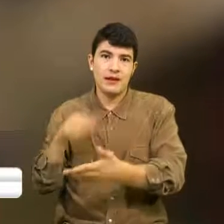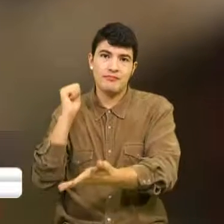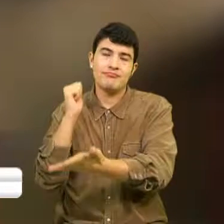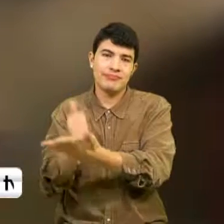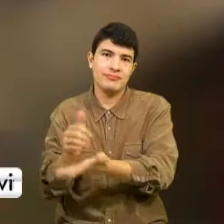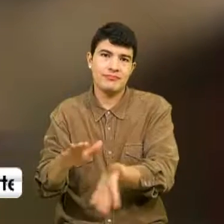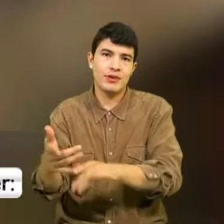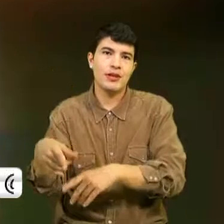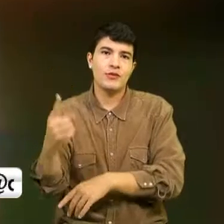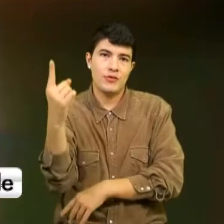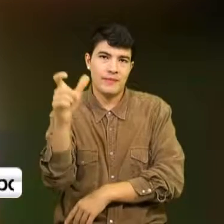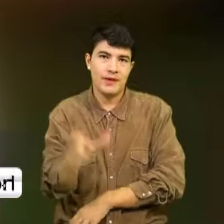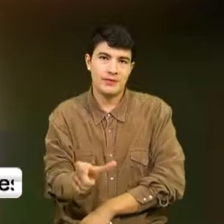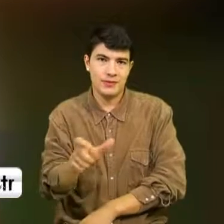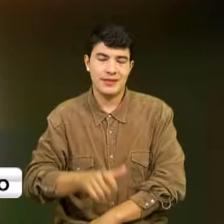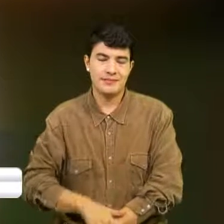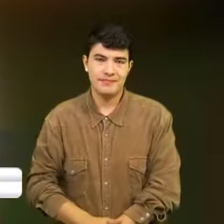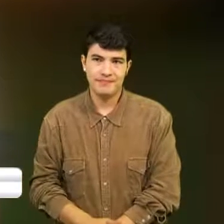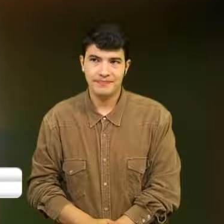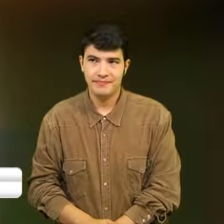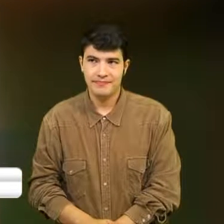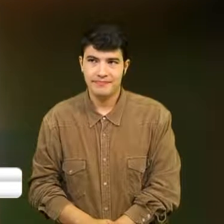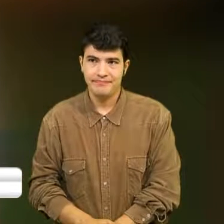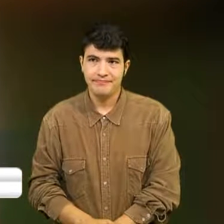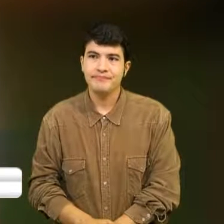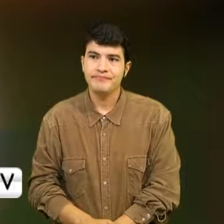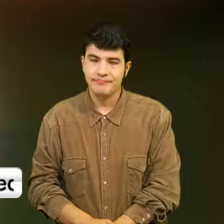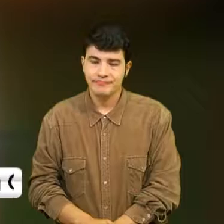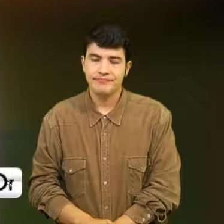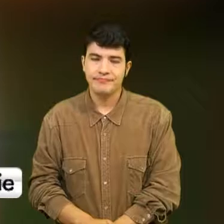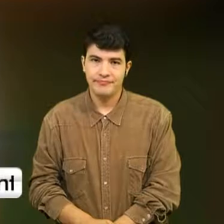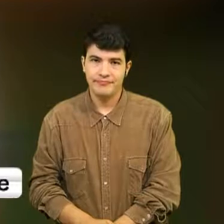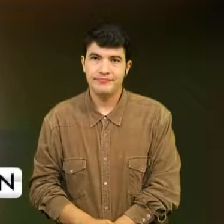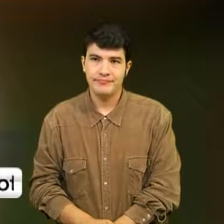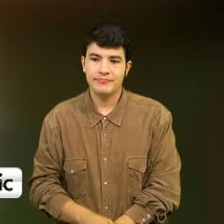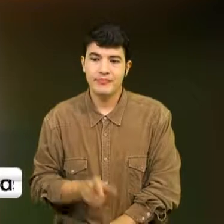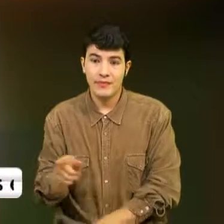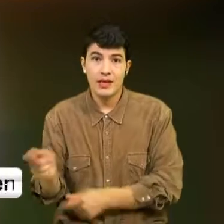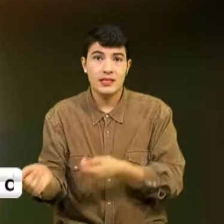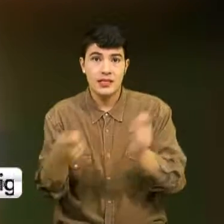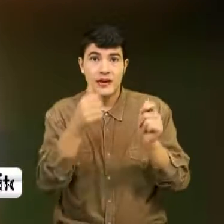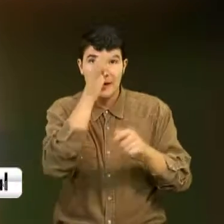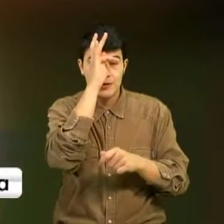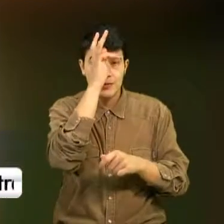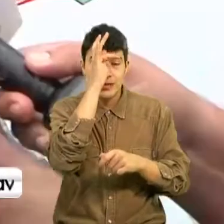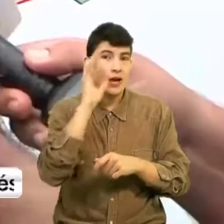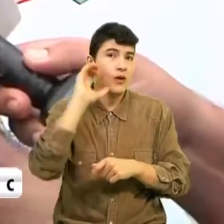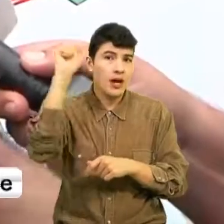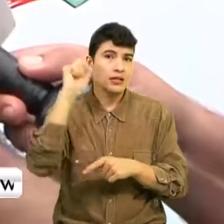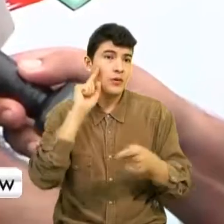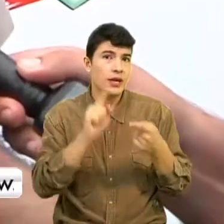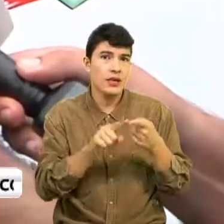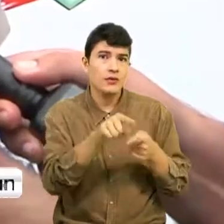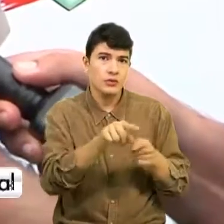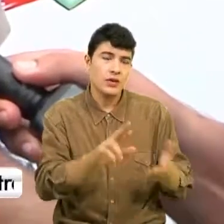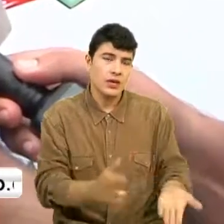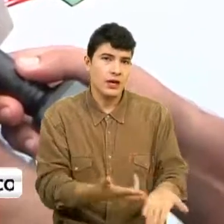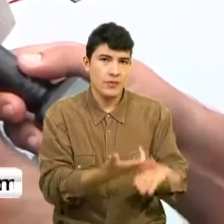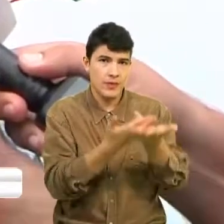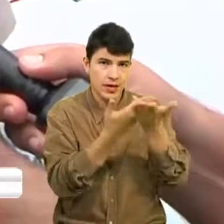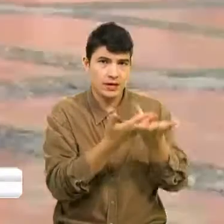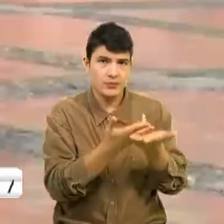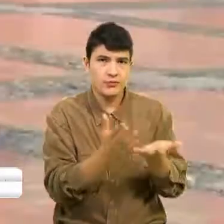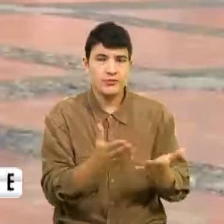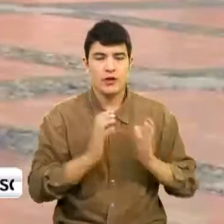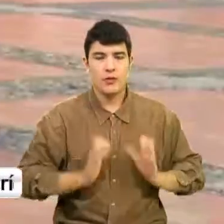mortales a uno de estos delincuentes que nacido traslado al hospital de ocaña con el fin de hacer el correspondiente del